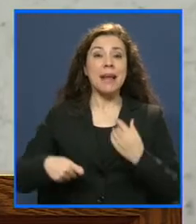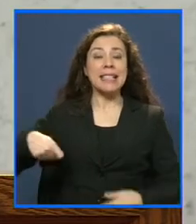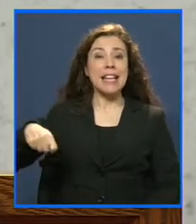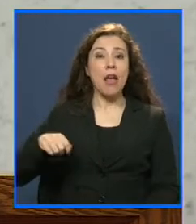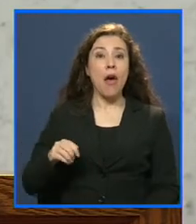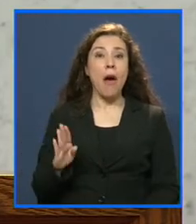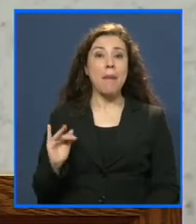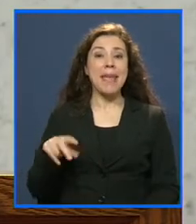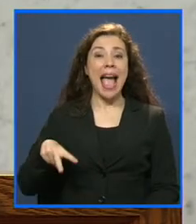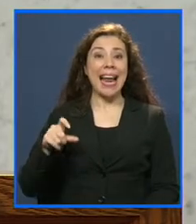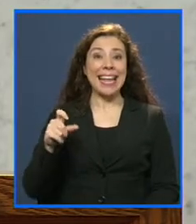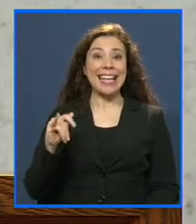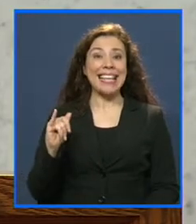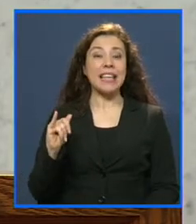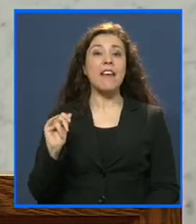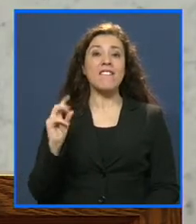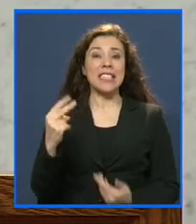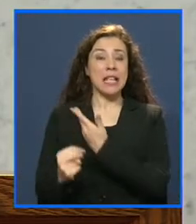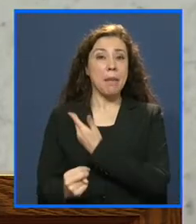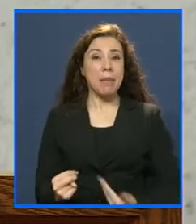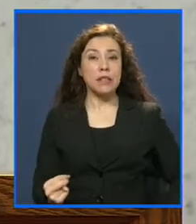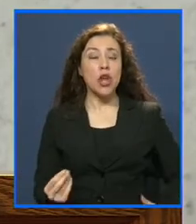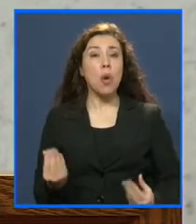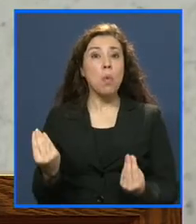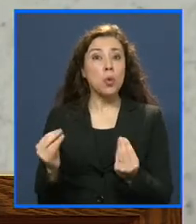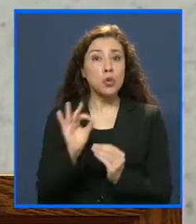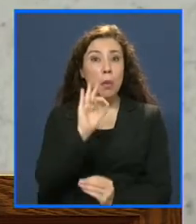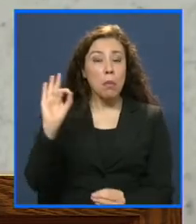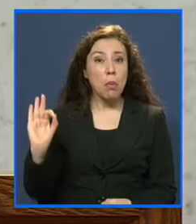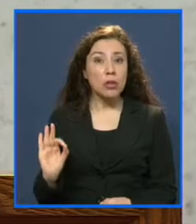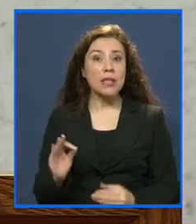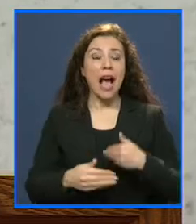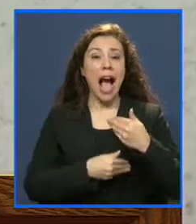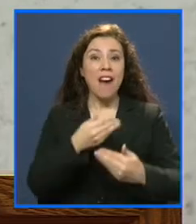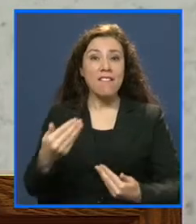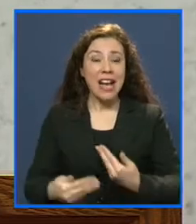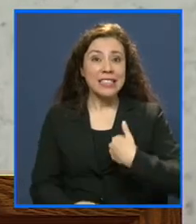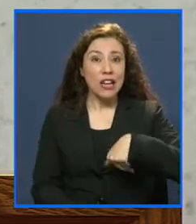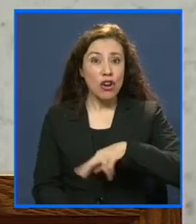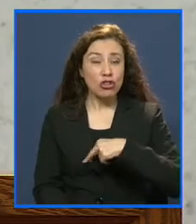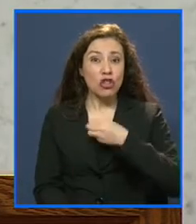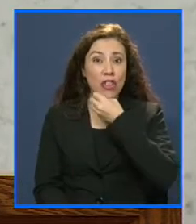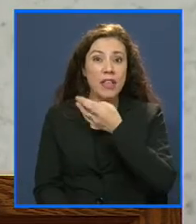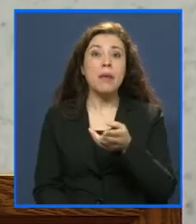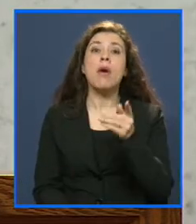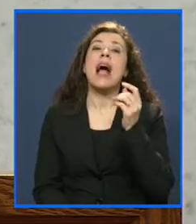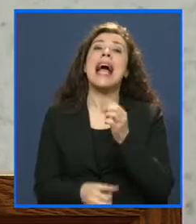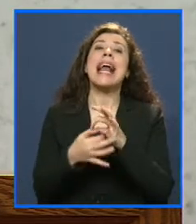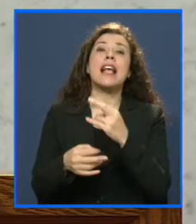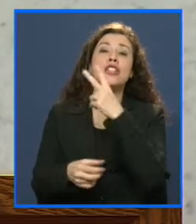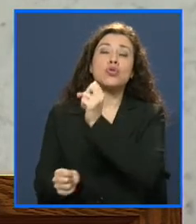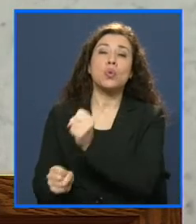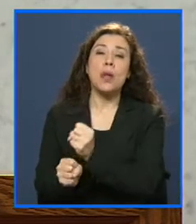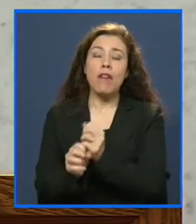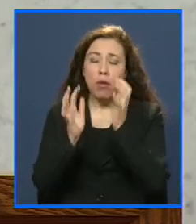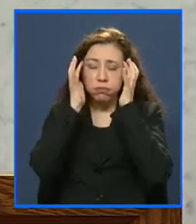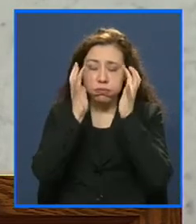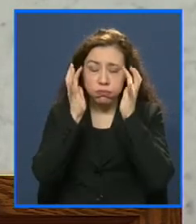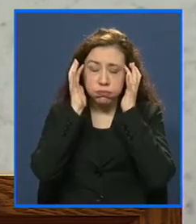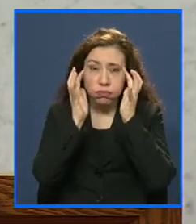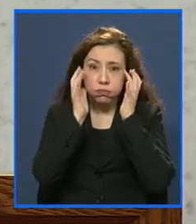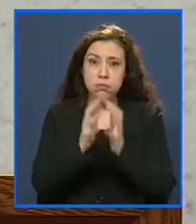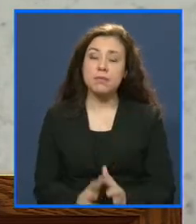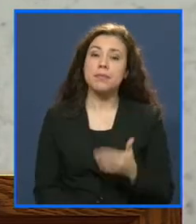como vicepresidentes muchas de las cifras que y avances que hemos mencionado responden también a su desempeño y dedicación